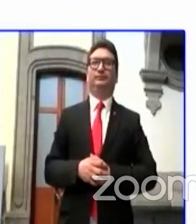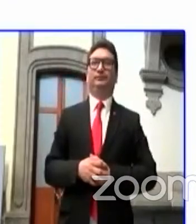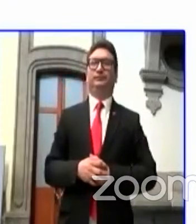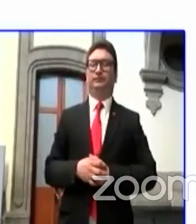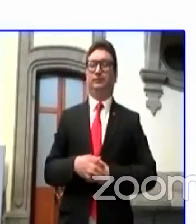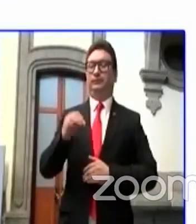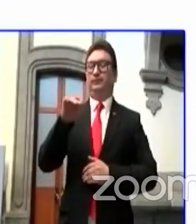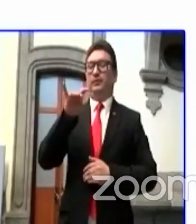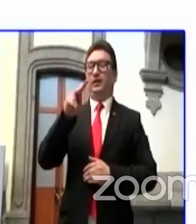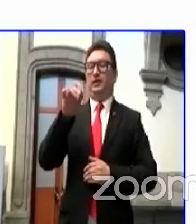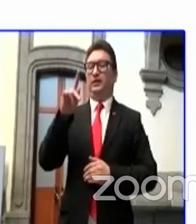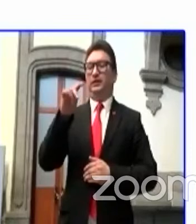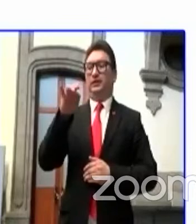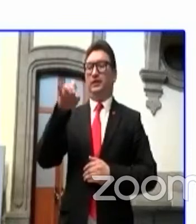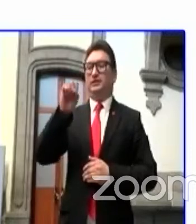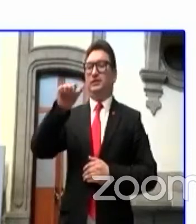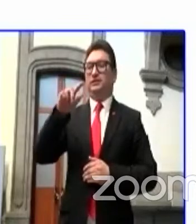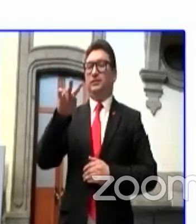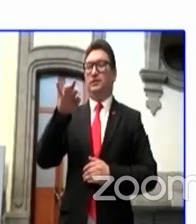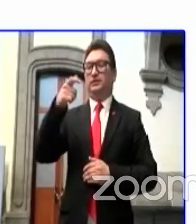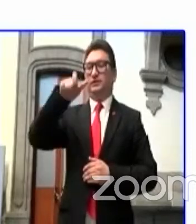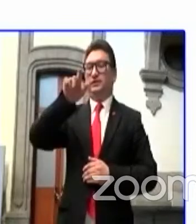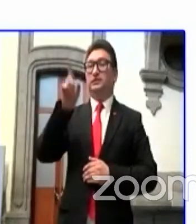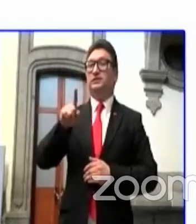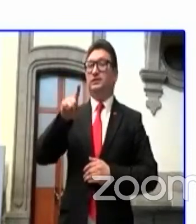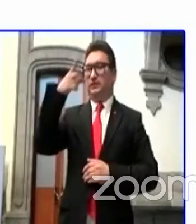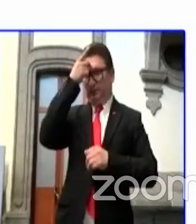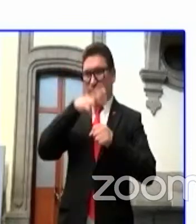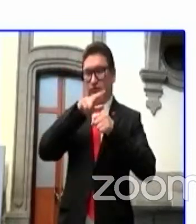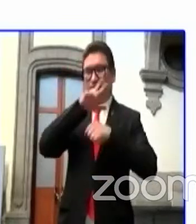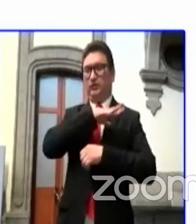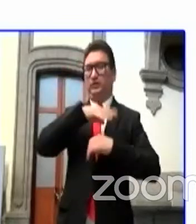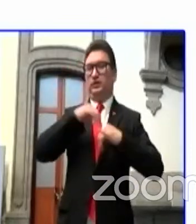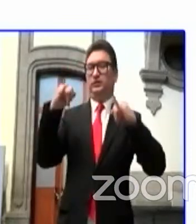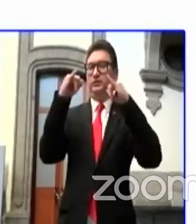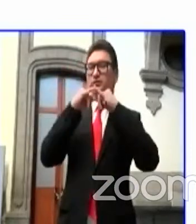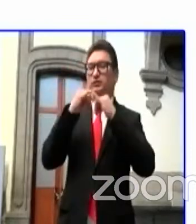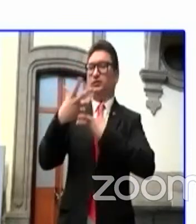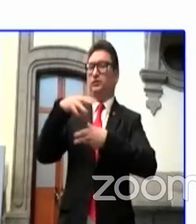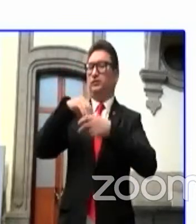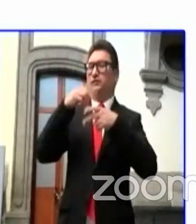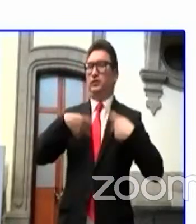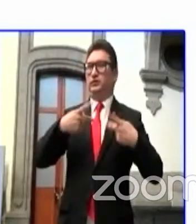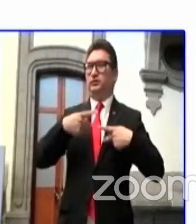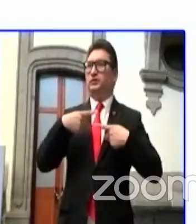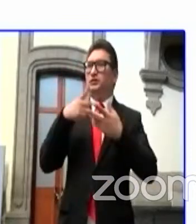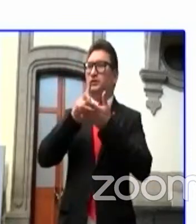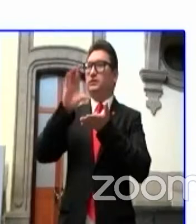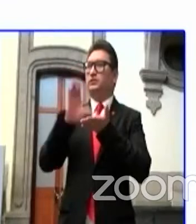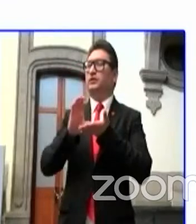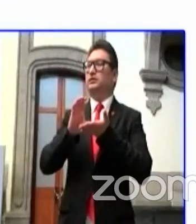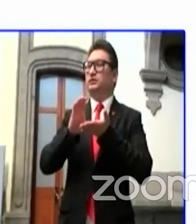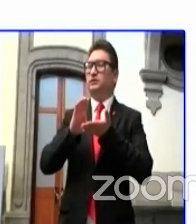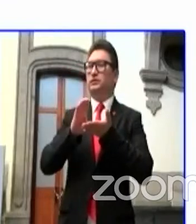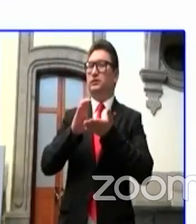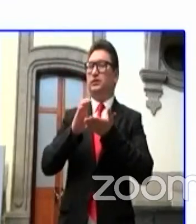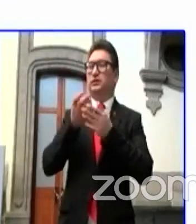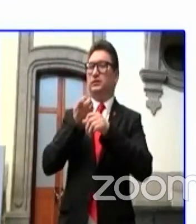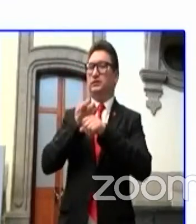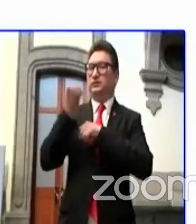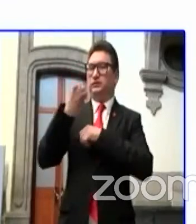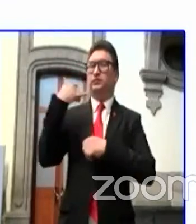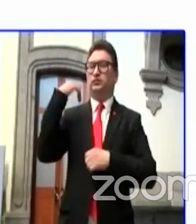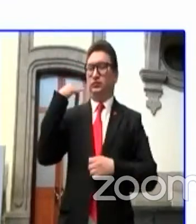María Teresa Vázquez Vaqueiro, directora general del Instituto para la Inclusión de las Personas con Discapacidad del Estado de